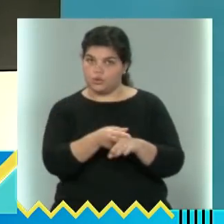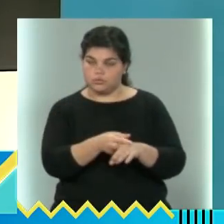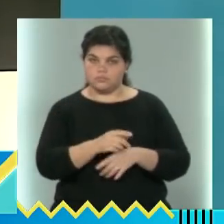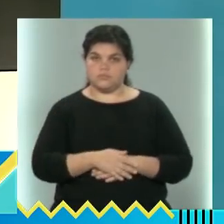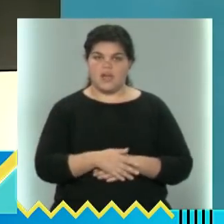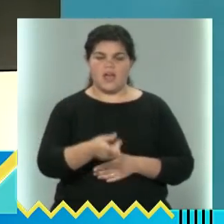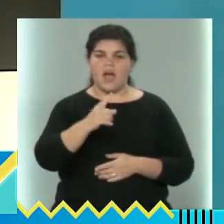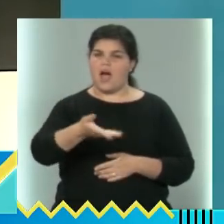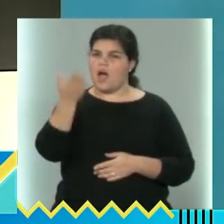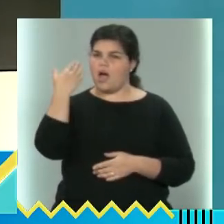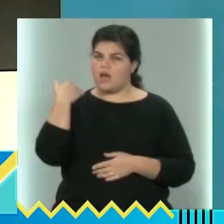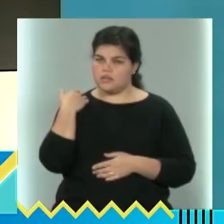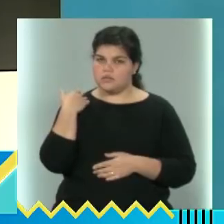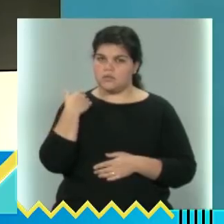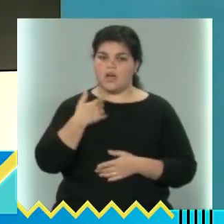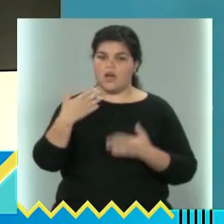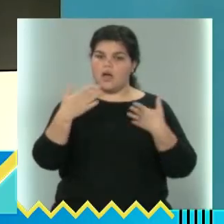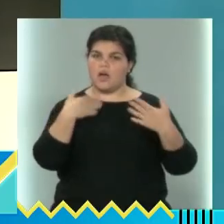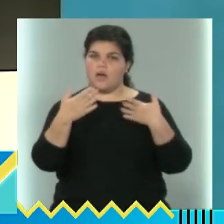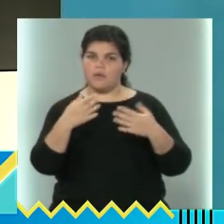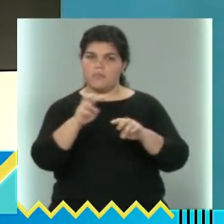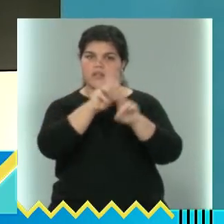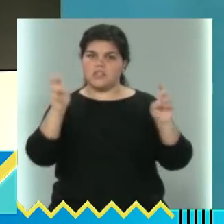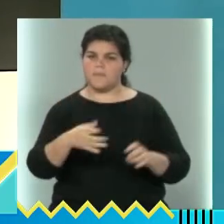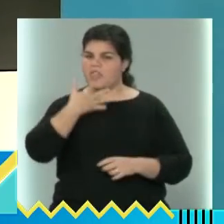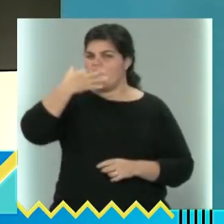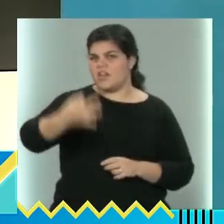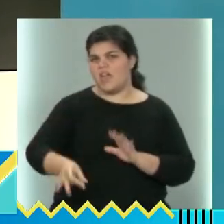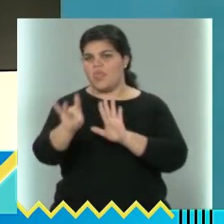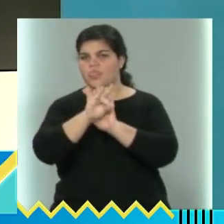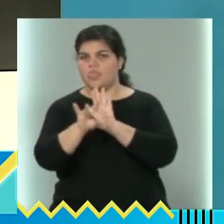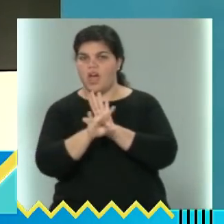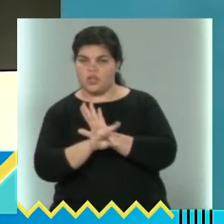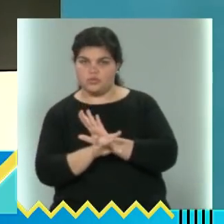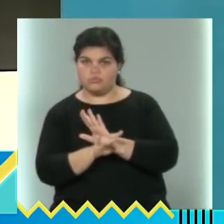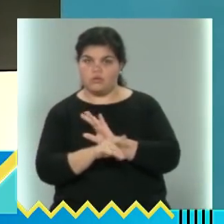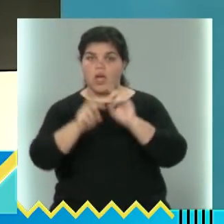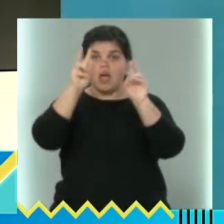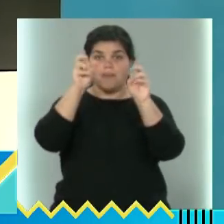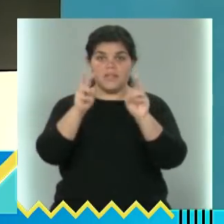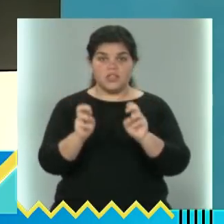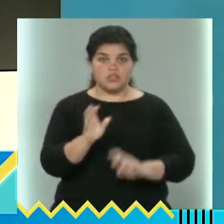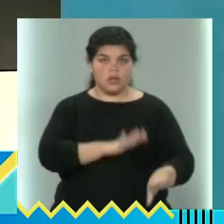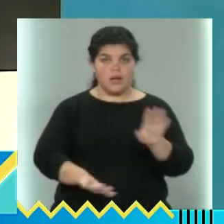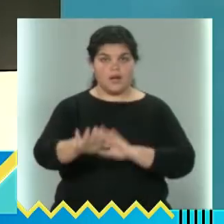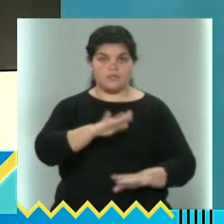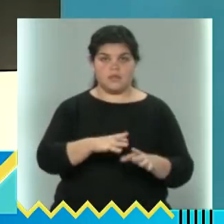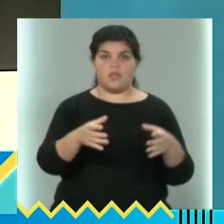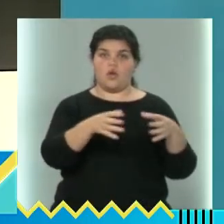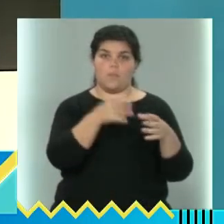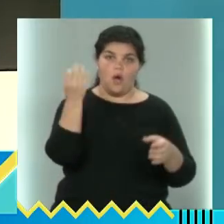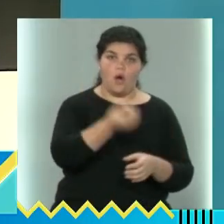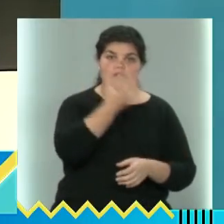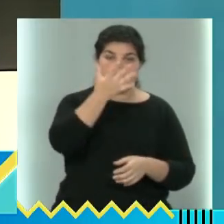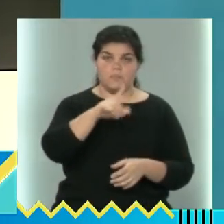en el bloque anterior hablando un poco de esto en cuanto a la veracidad de los datos proporcionados desde estudios realizados desde el oficialismo y